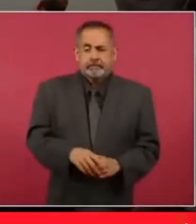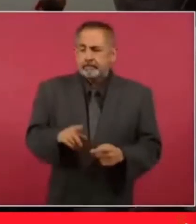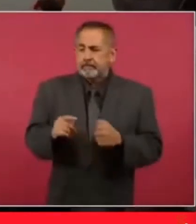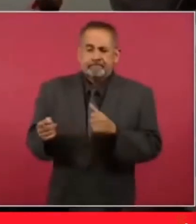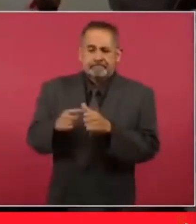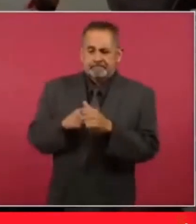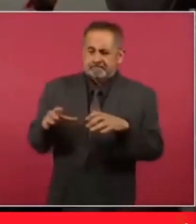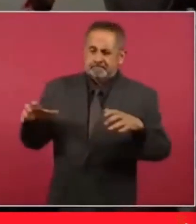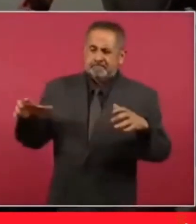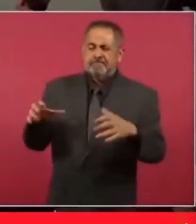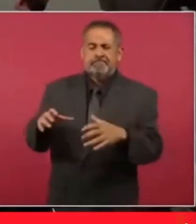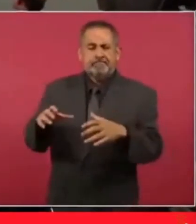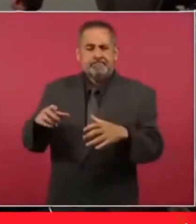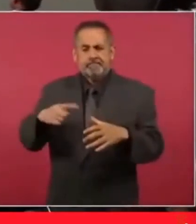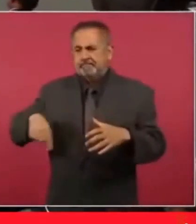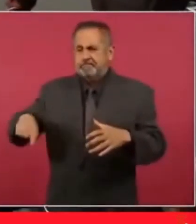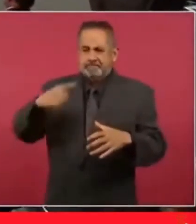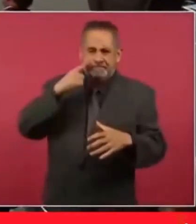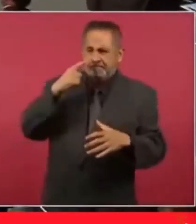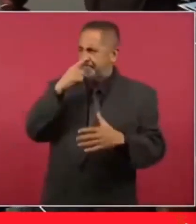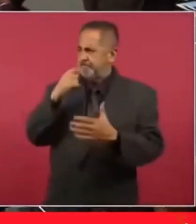lanzar la democracia,